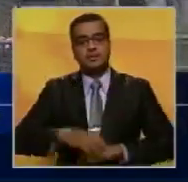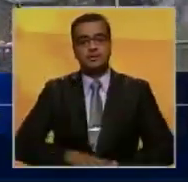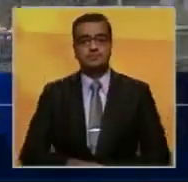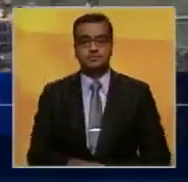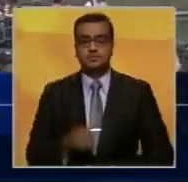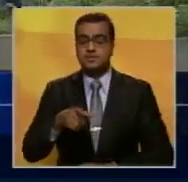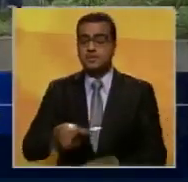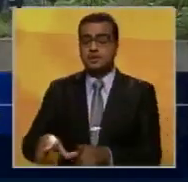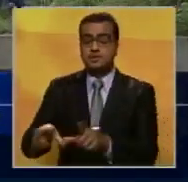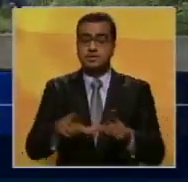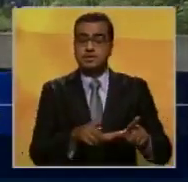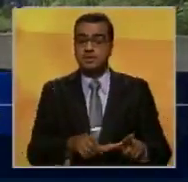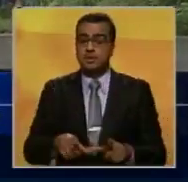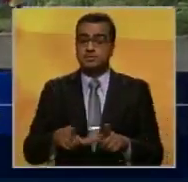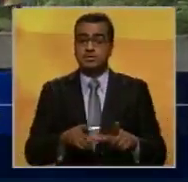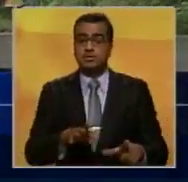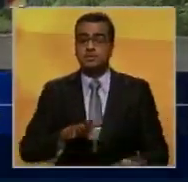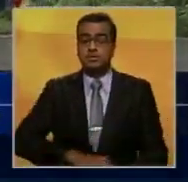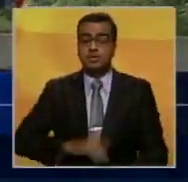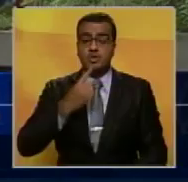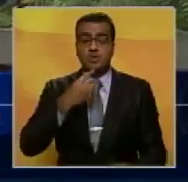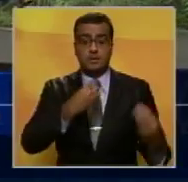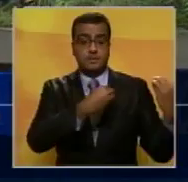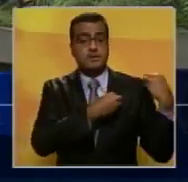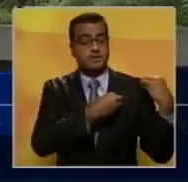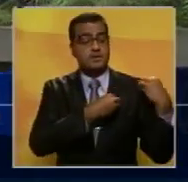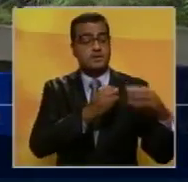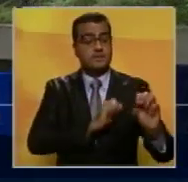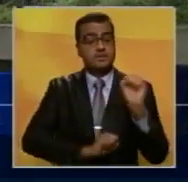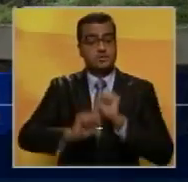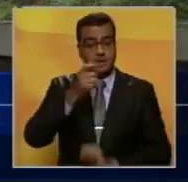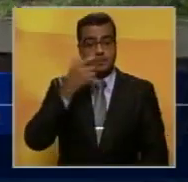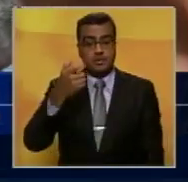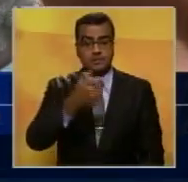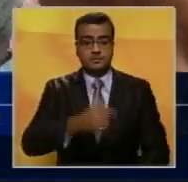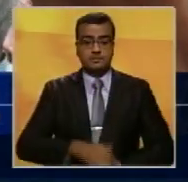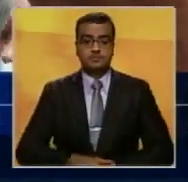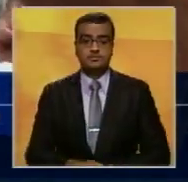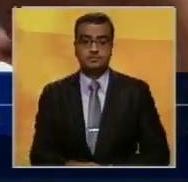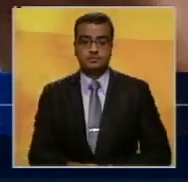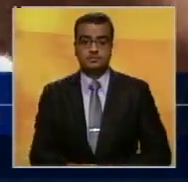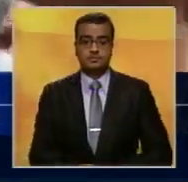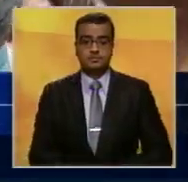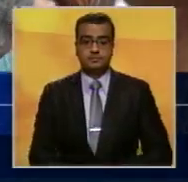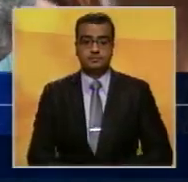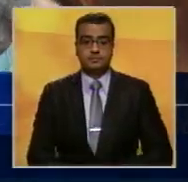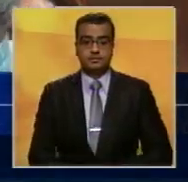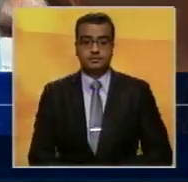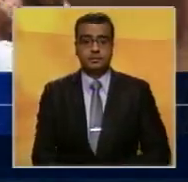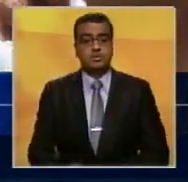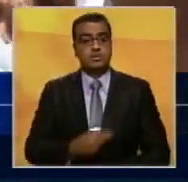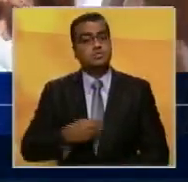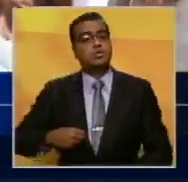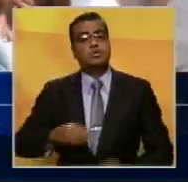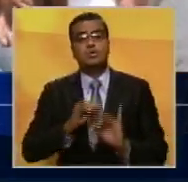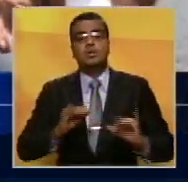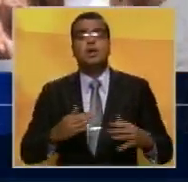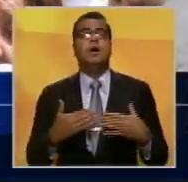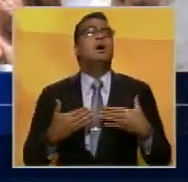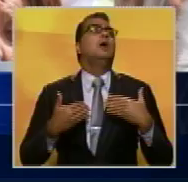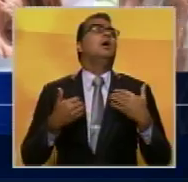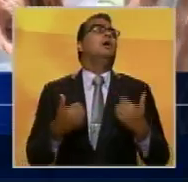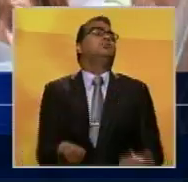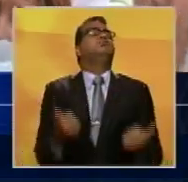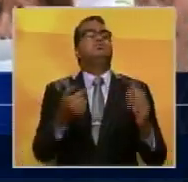de Los Cedros, donde se encontraron con un representante de la Defensoría del Pueblo. Nosotros ya estamos cansados de